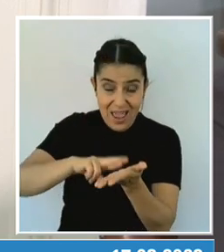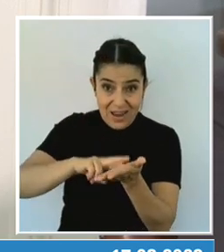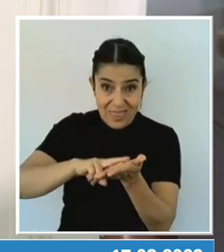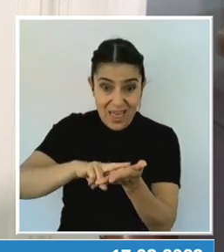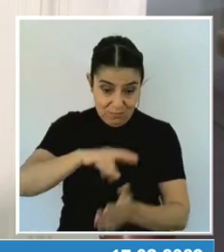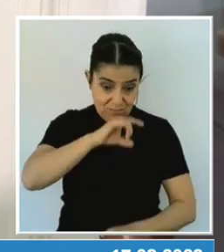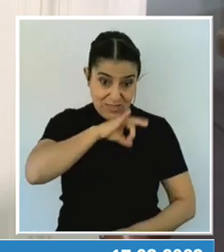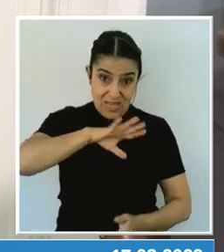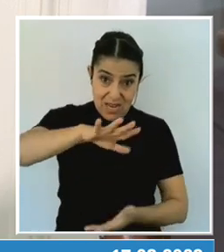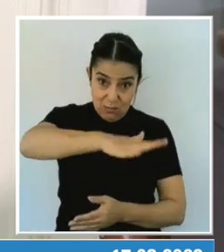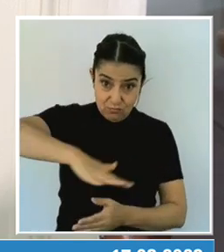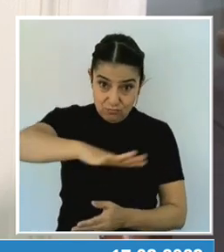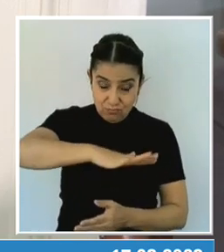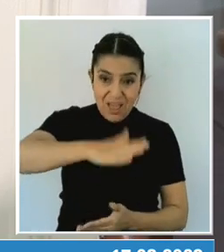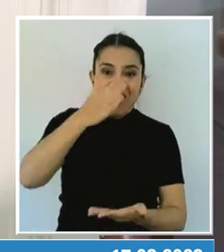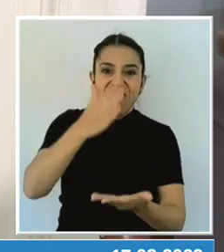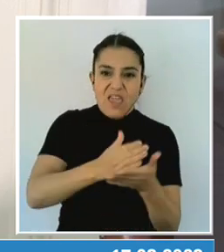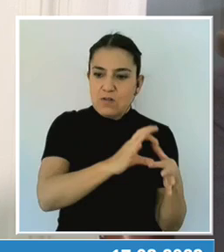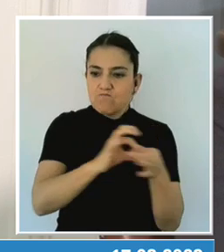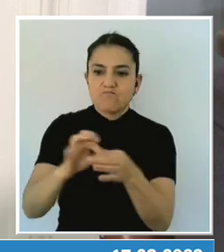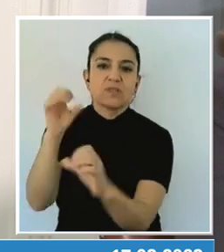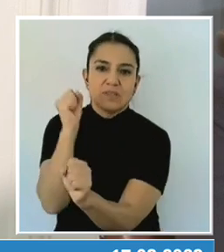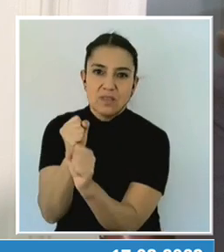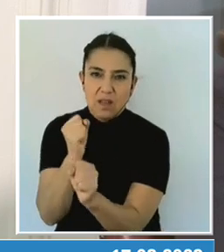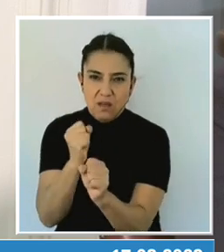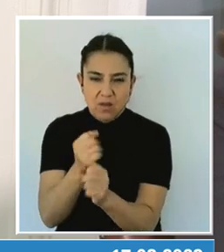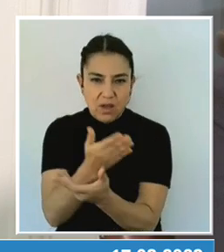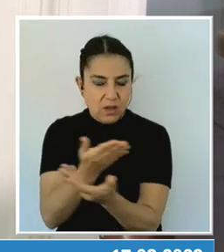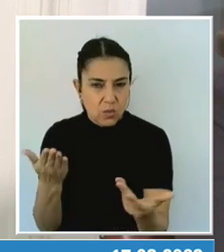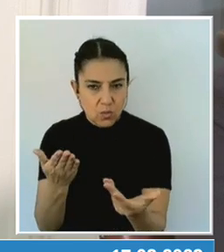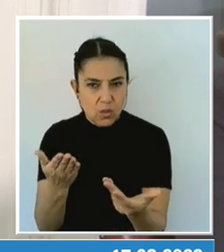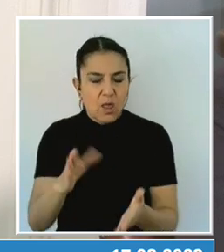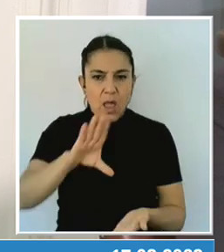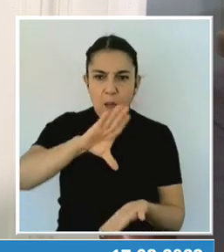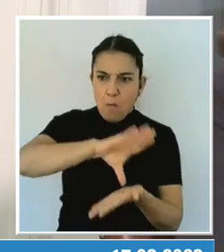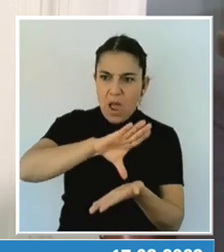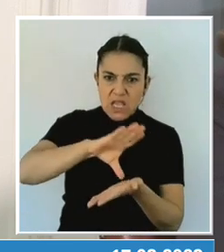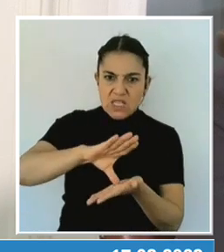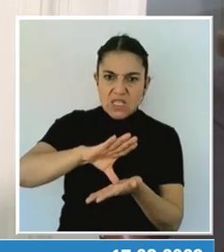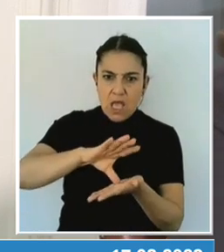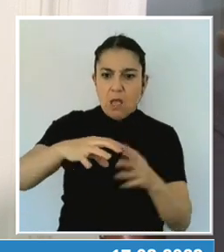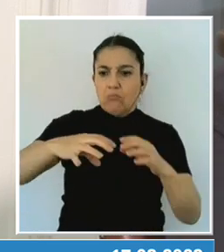tienen que trabajar. Este es un país muy dividido,